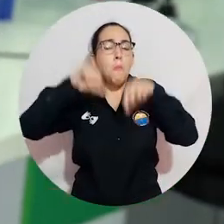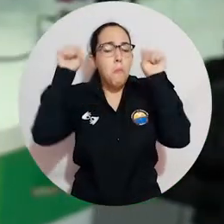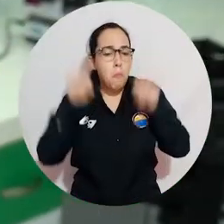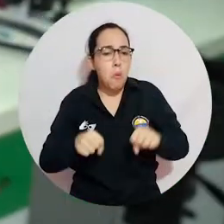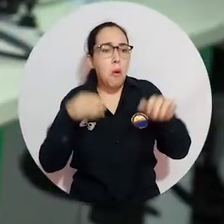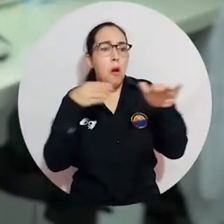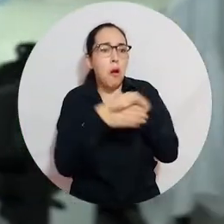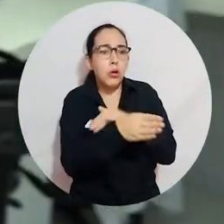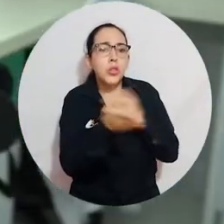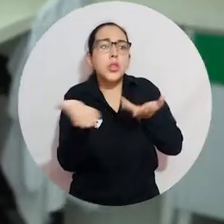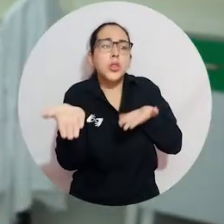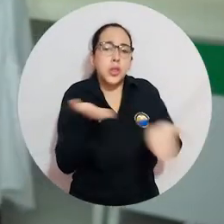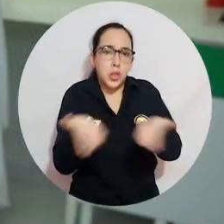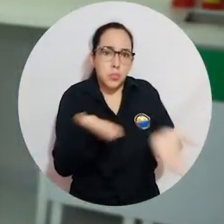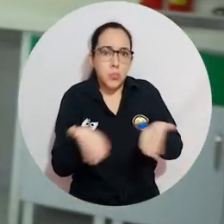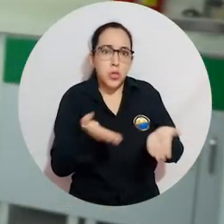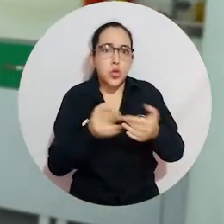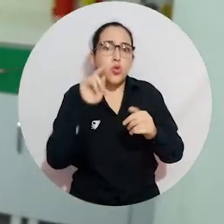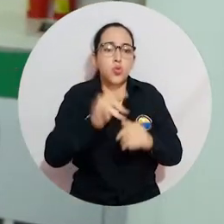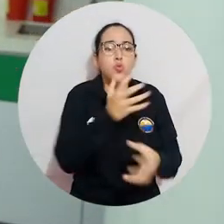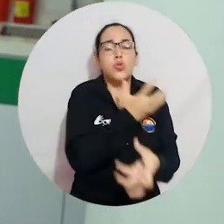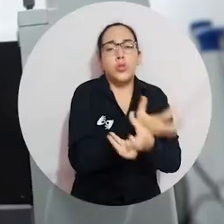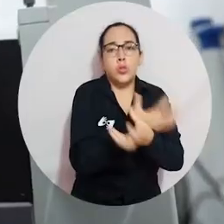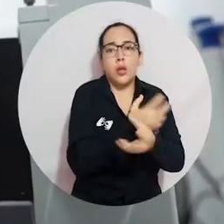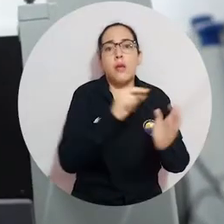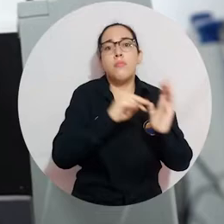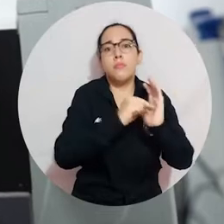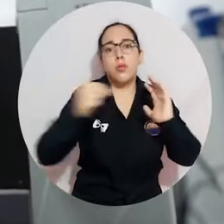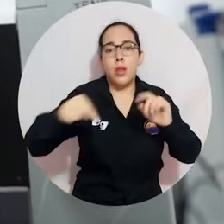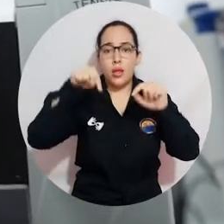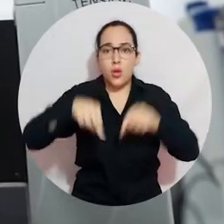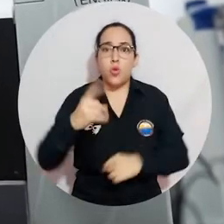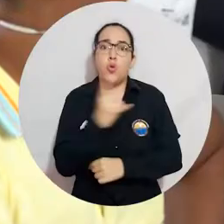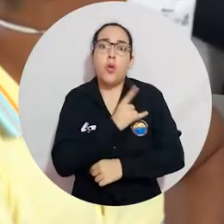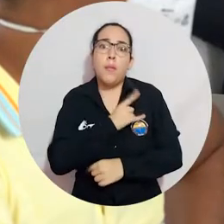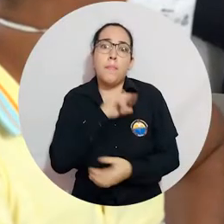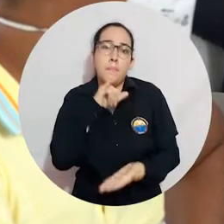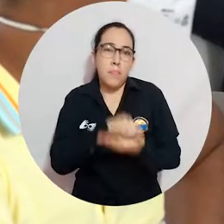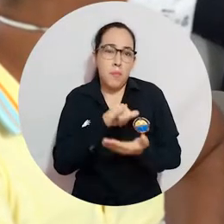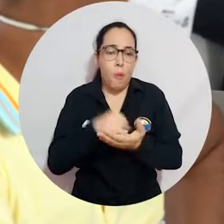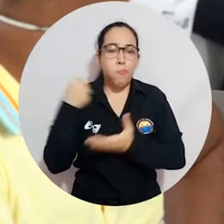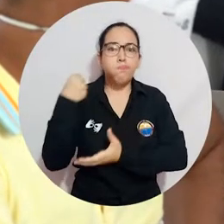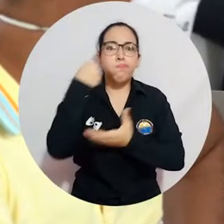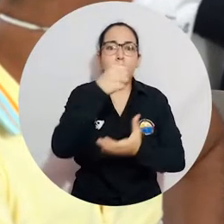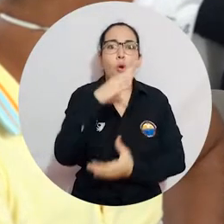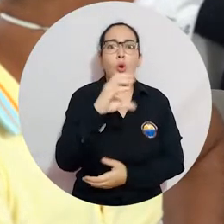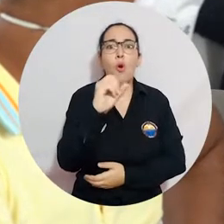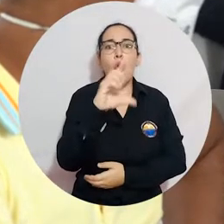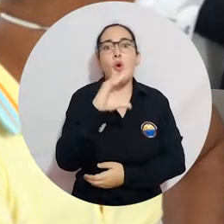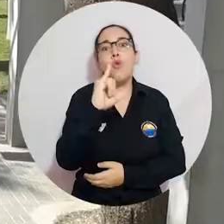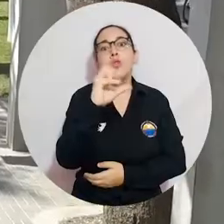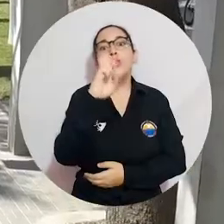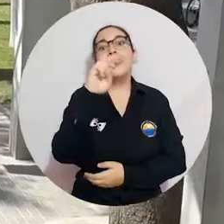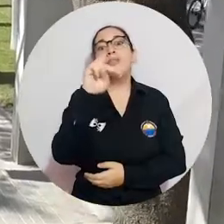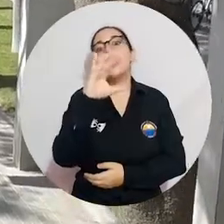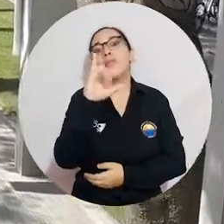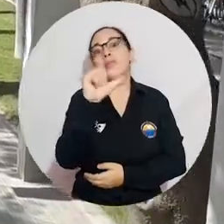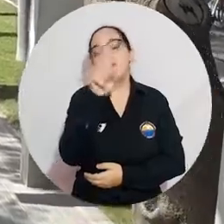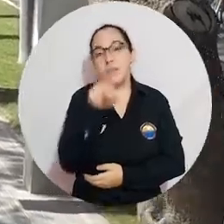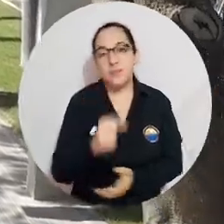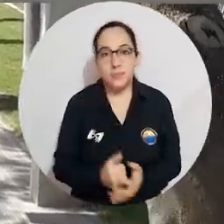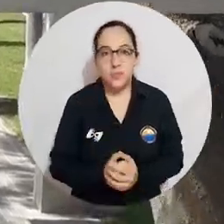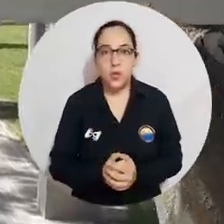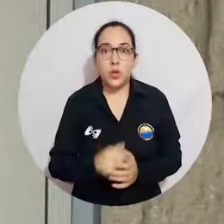puedan acceder a los beneficios que el sistema de ciencia y tecnología de la universidad a través del Fondo Conciencia puede ofrecer. Ahora,